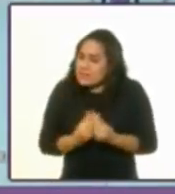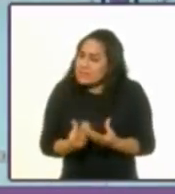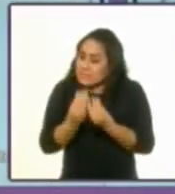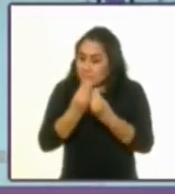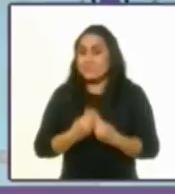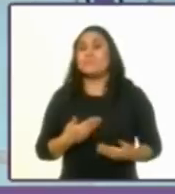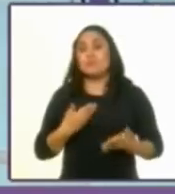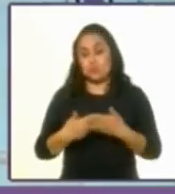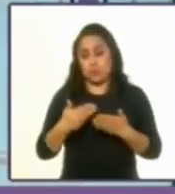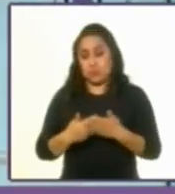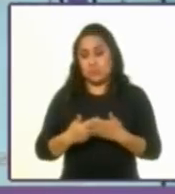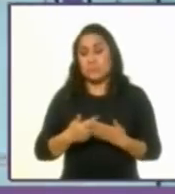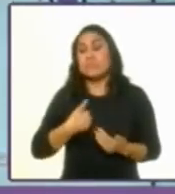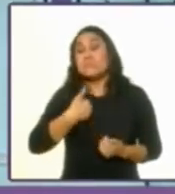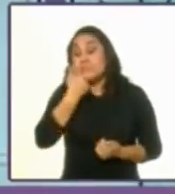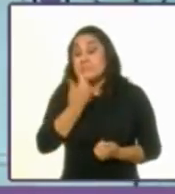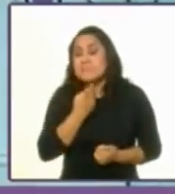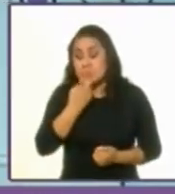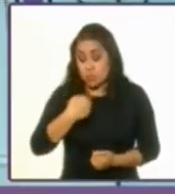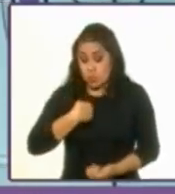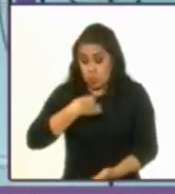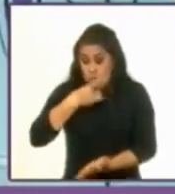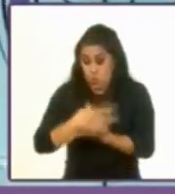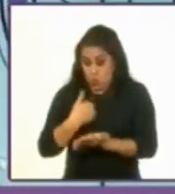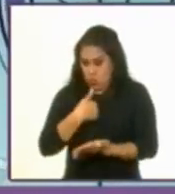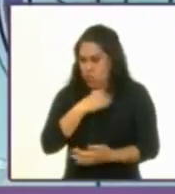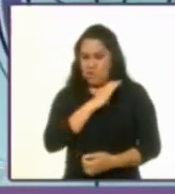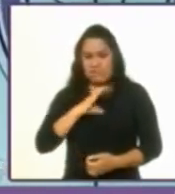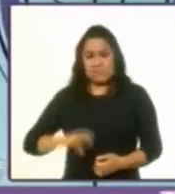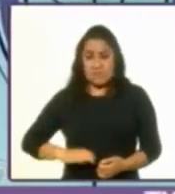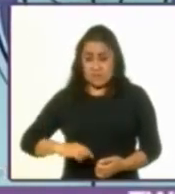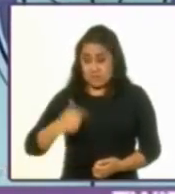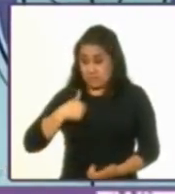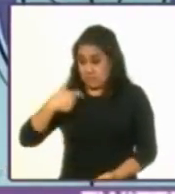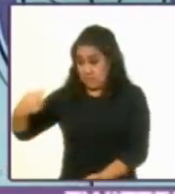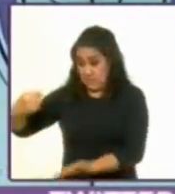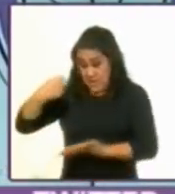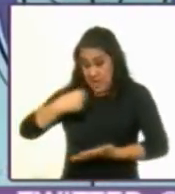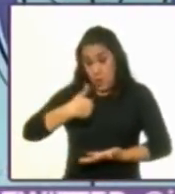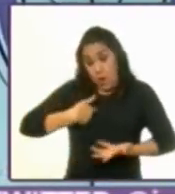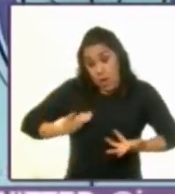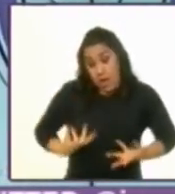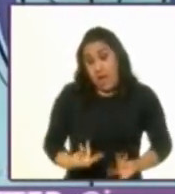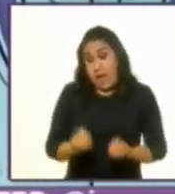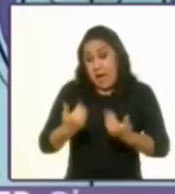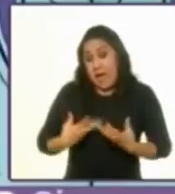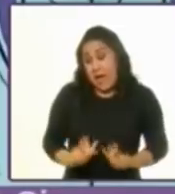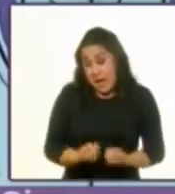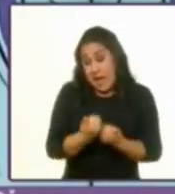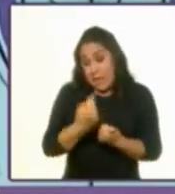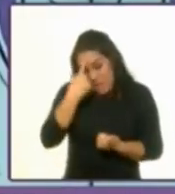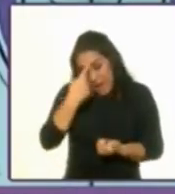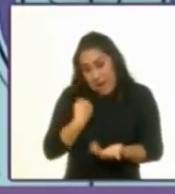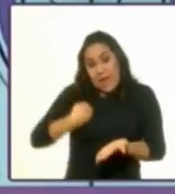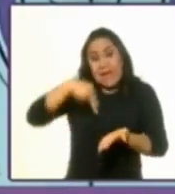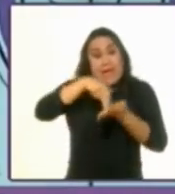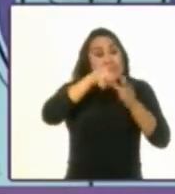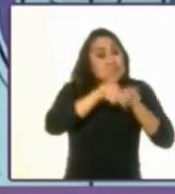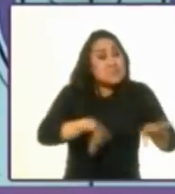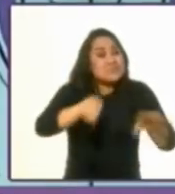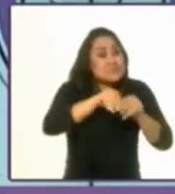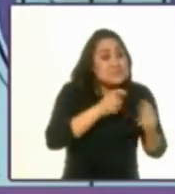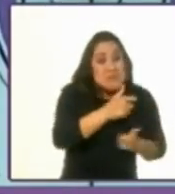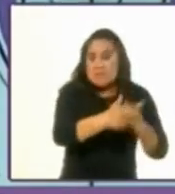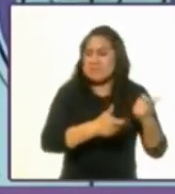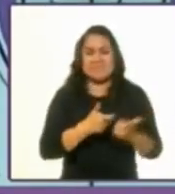comentarles que yo soy la única candidata que no gasta tu recurso para poder estar en estas campañas es